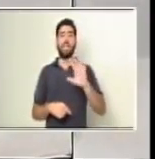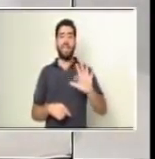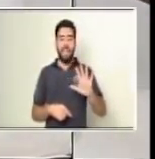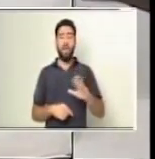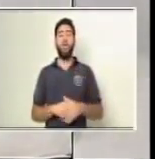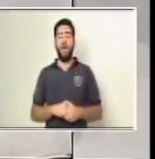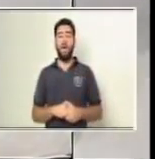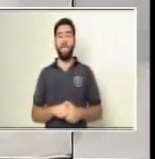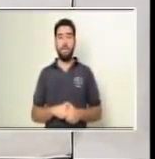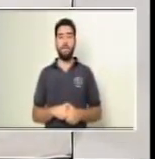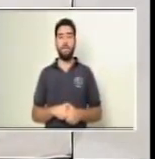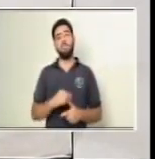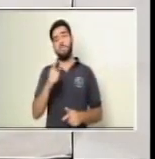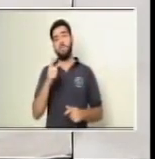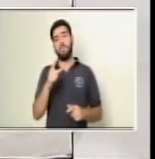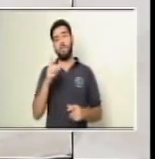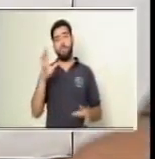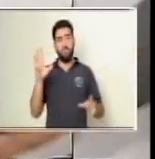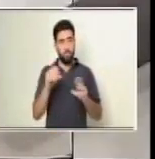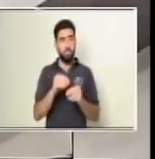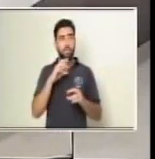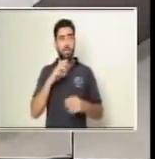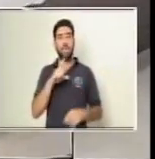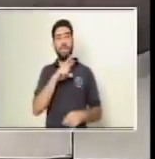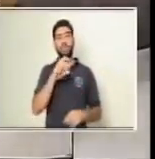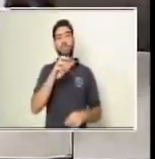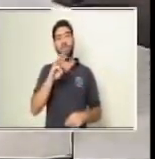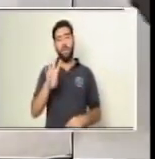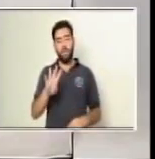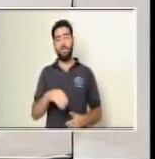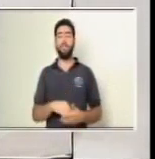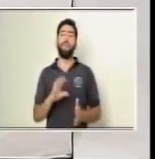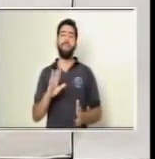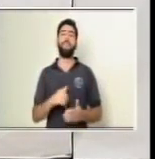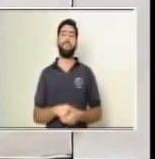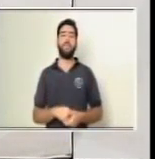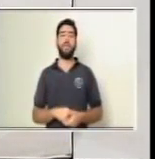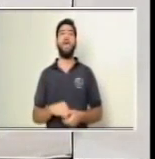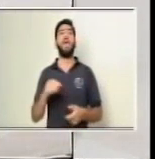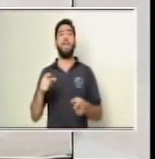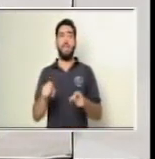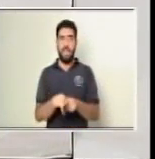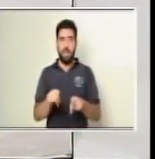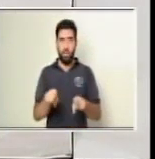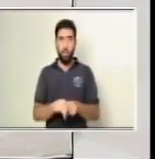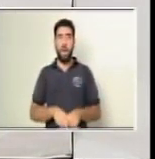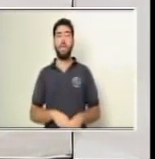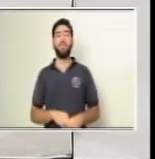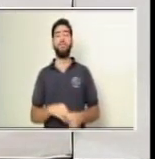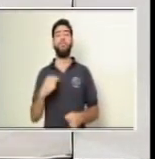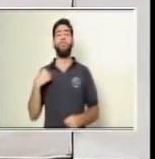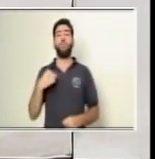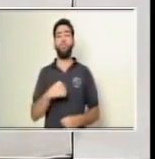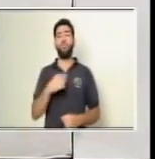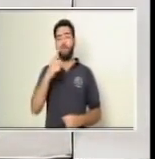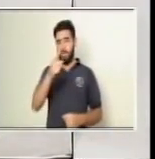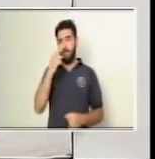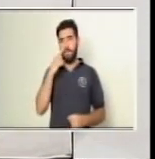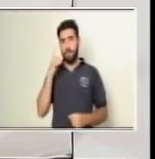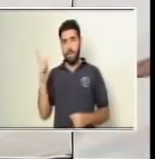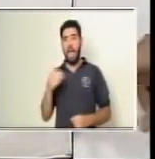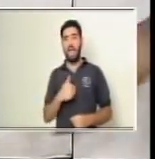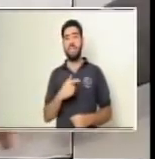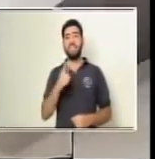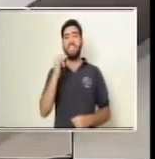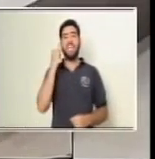ser en valores enteros 134. De la misma manera, tenemos ahí un intervalo cerrado.